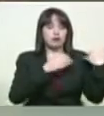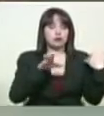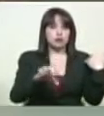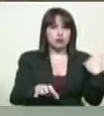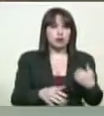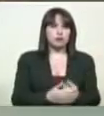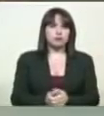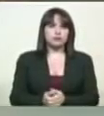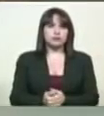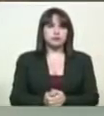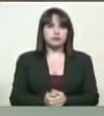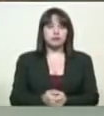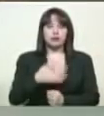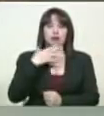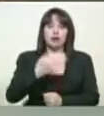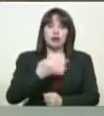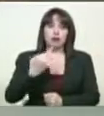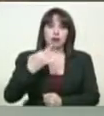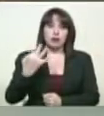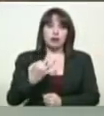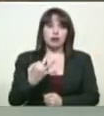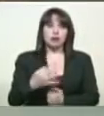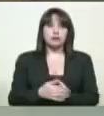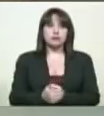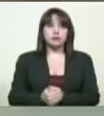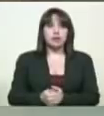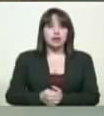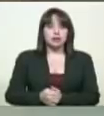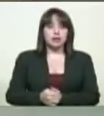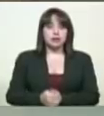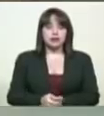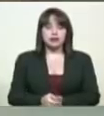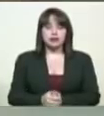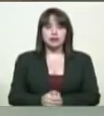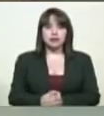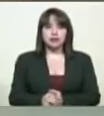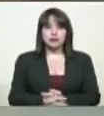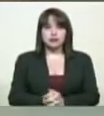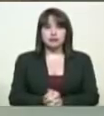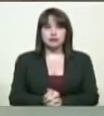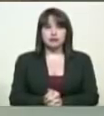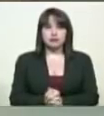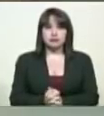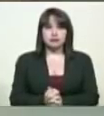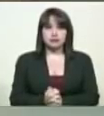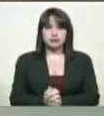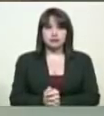pero sin lugar a dudas pongan ustedes en su agenda en primer orden